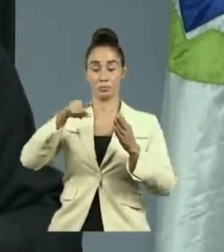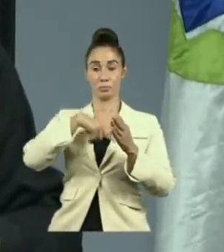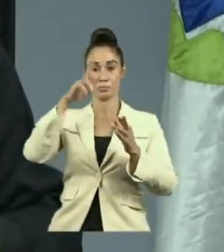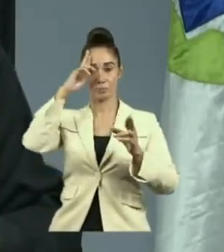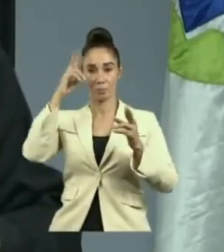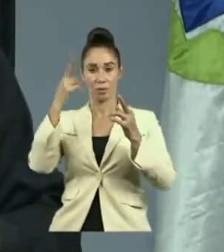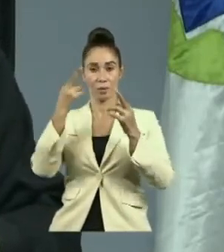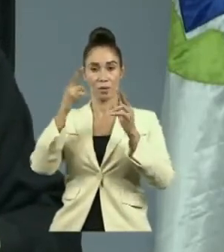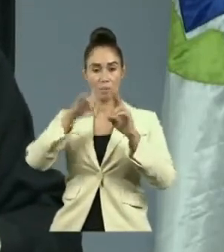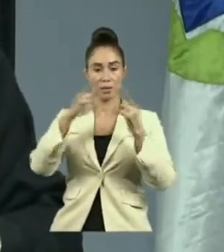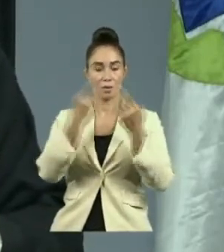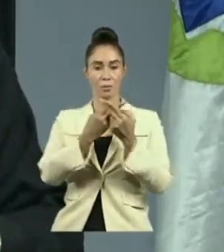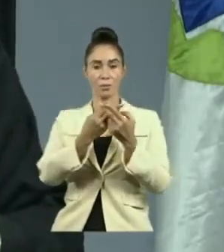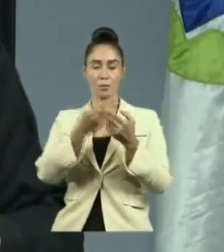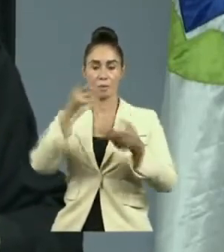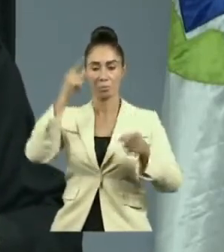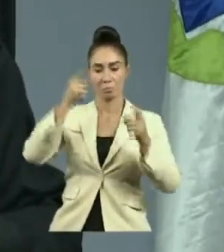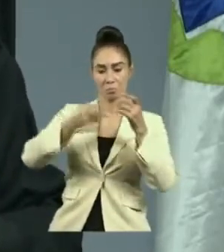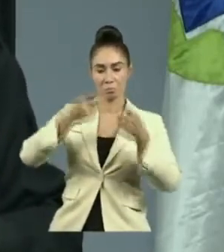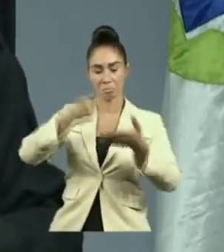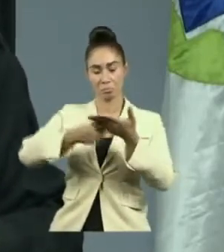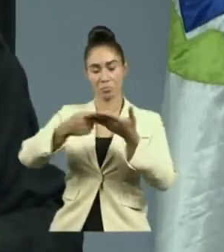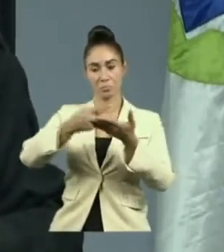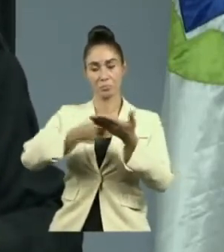durante el día de ayer